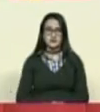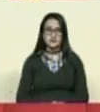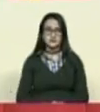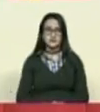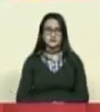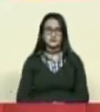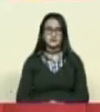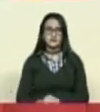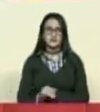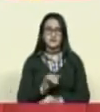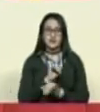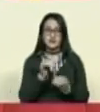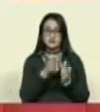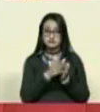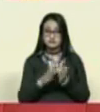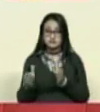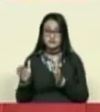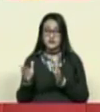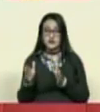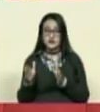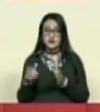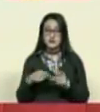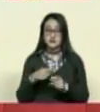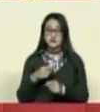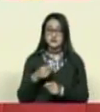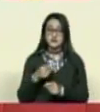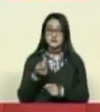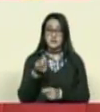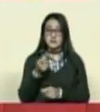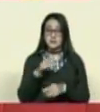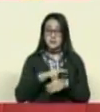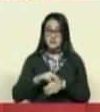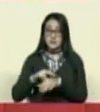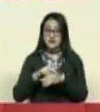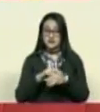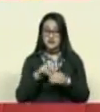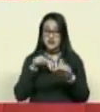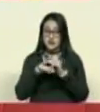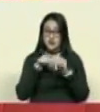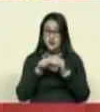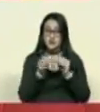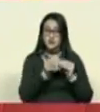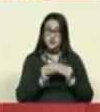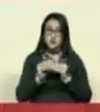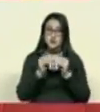decir, culminación de la segunda fase de la Academia Militar de Medicina, esta academia.